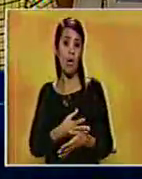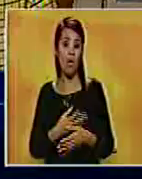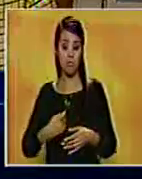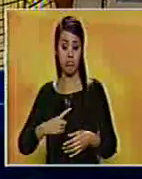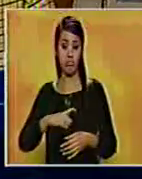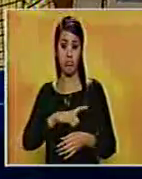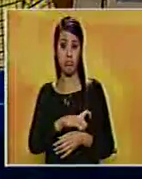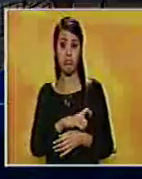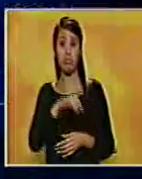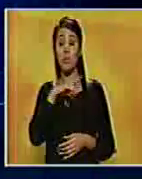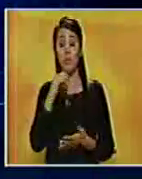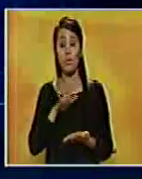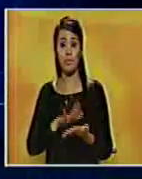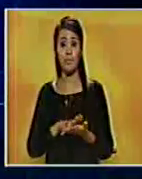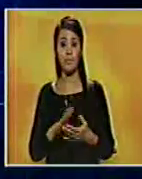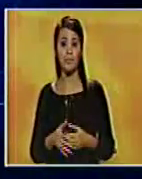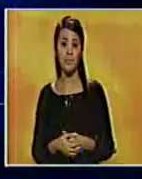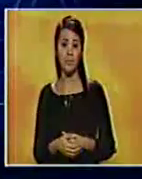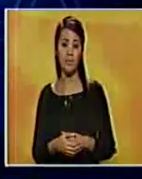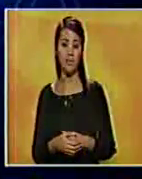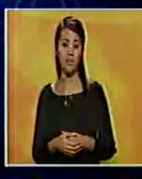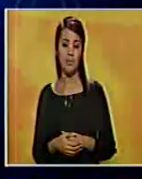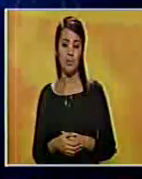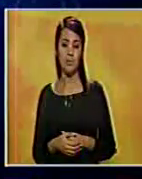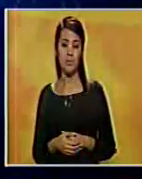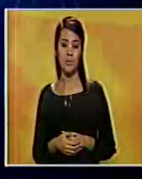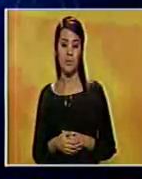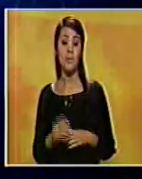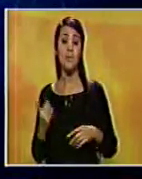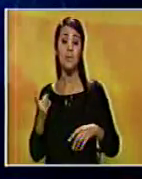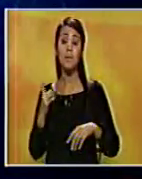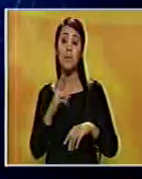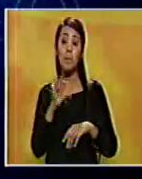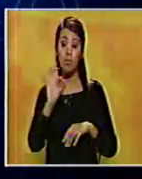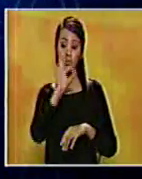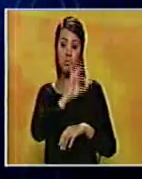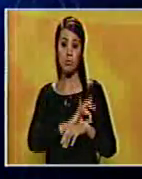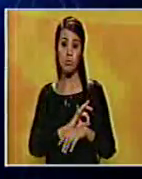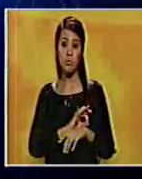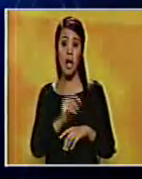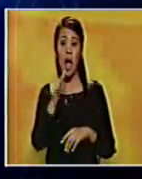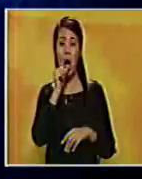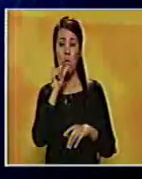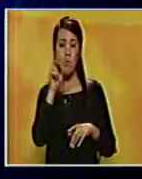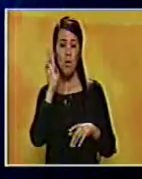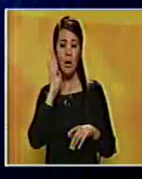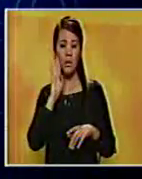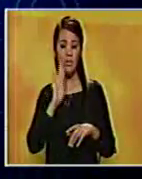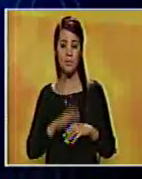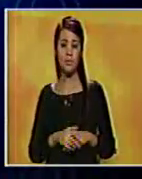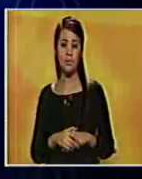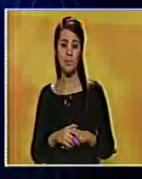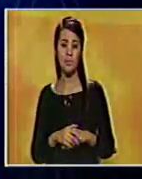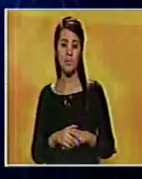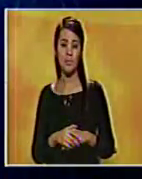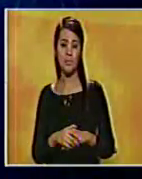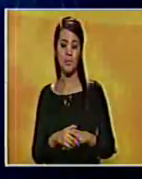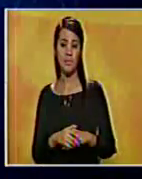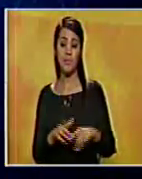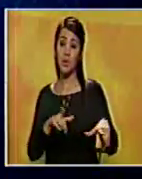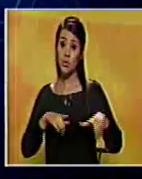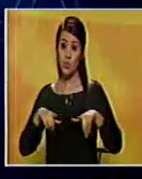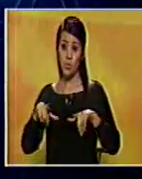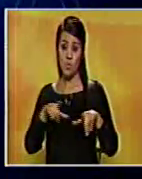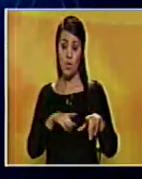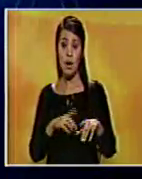grave y puede fallecer para reproducirse el anopheles se necesita de aguas estancadas calor o humedad según el especialista